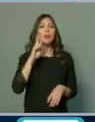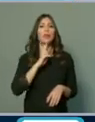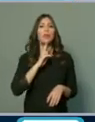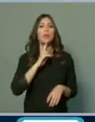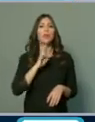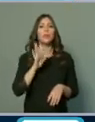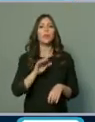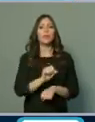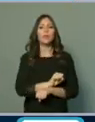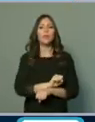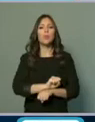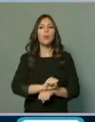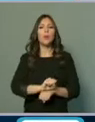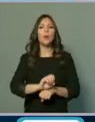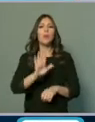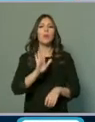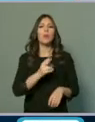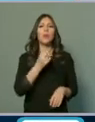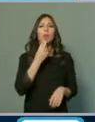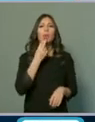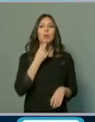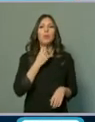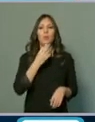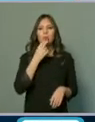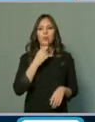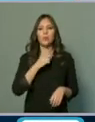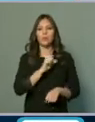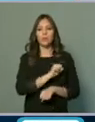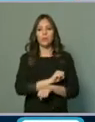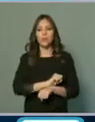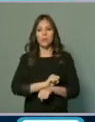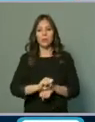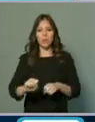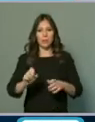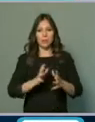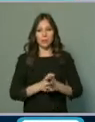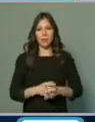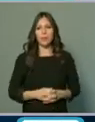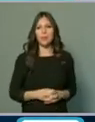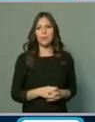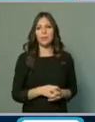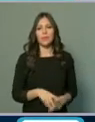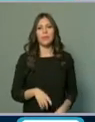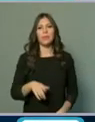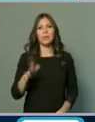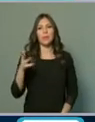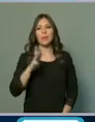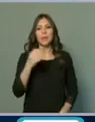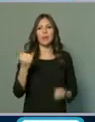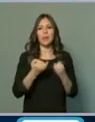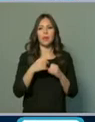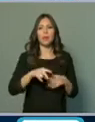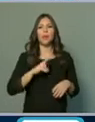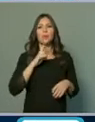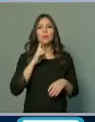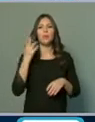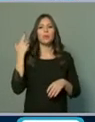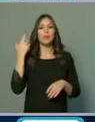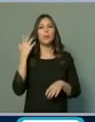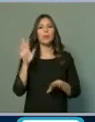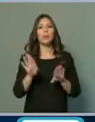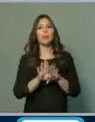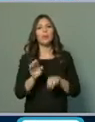suave. Sí, como si estuvieras escuchando a lo A mejor Natalia a Lafourcade, o a es Eli cierto. Guerra, ¿no? Exacto. Hablando de nuestro país con una voz muy Susurrando.